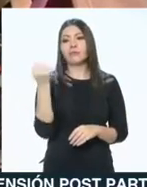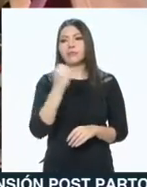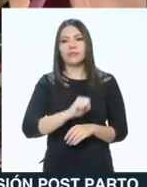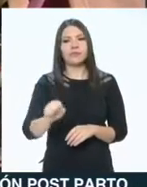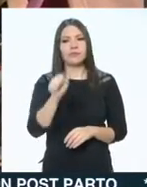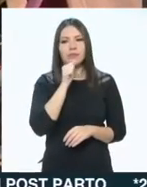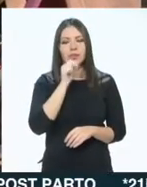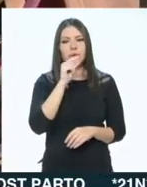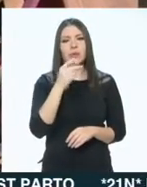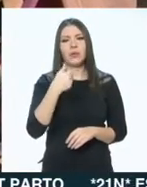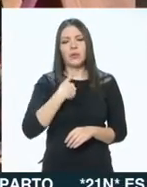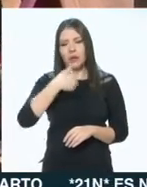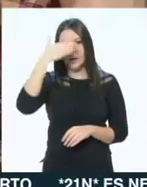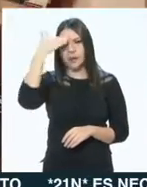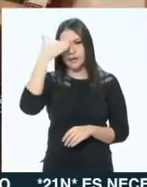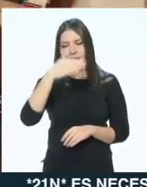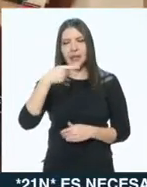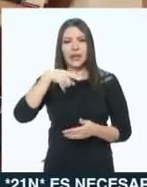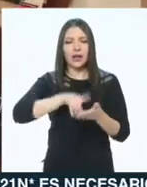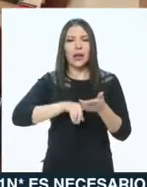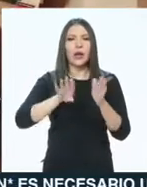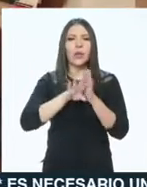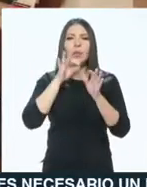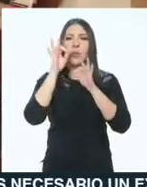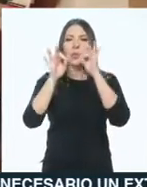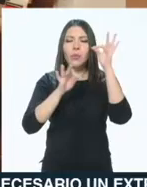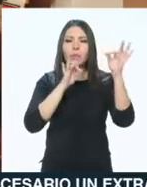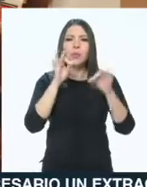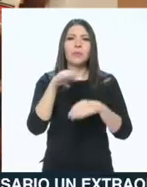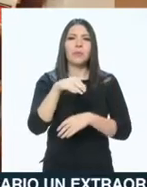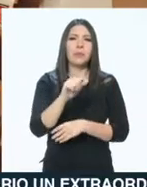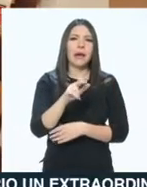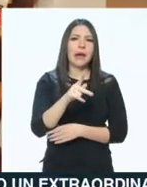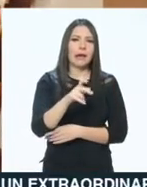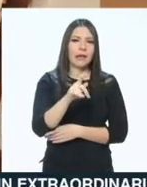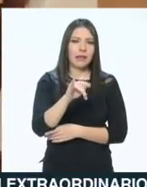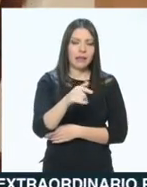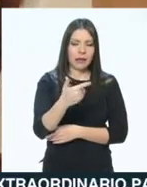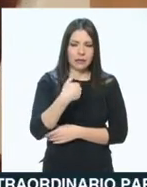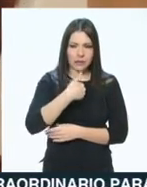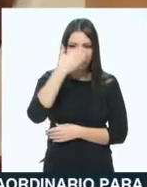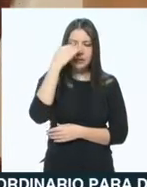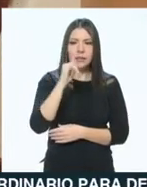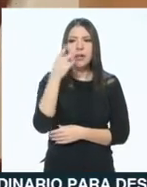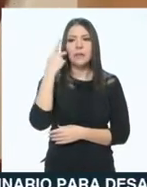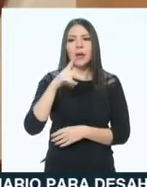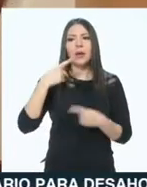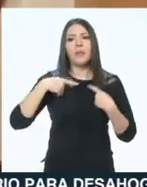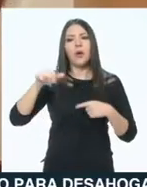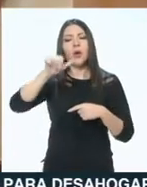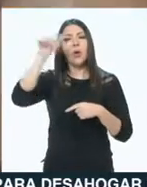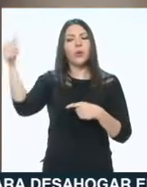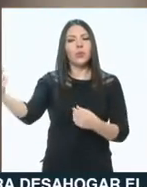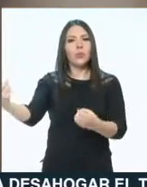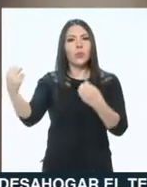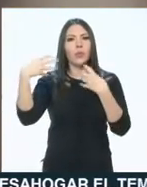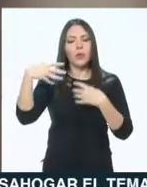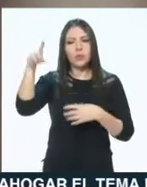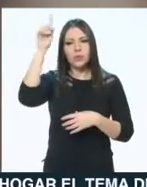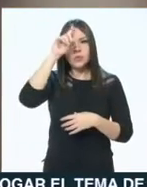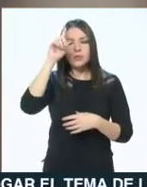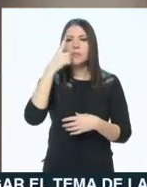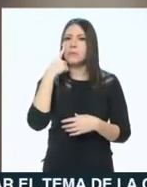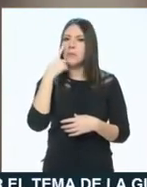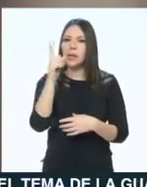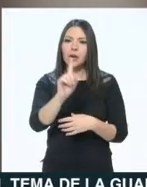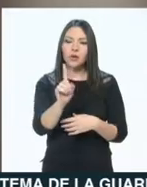marketing, pero no de negocio, ¿no? Entonces, la verdad es que un ojo externo fue maravilloso para ayudarnos a ver, aquí están